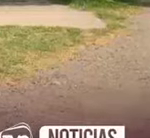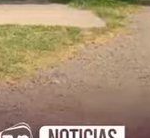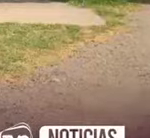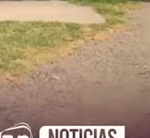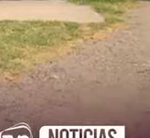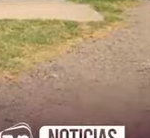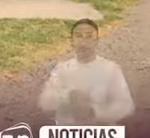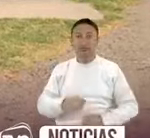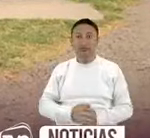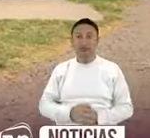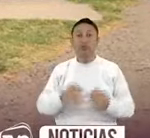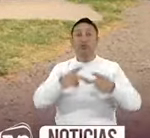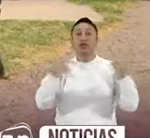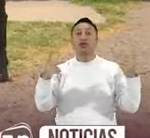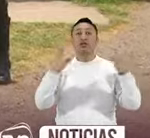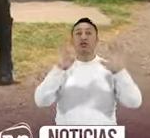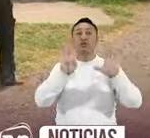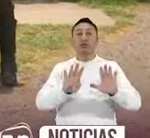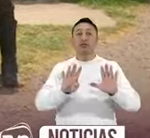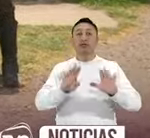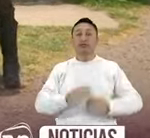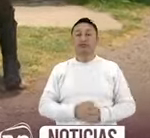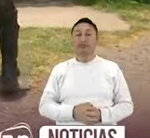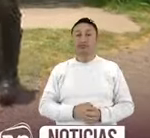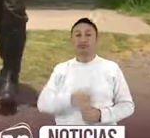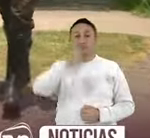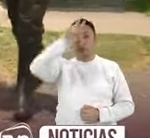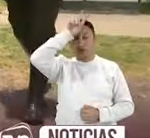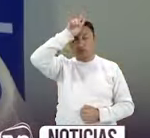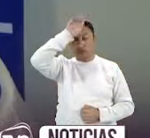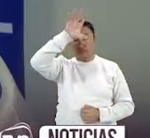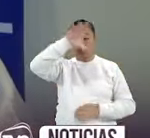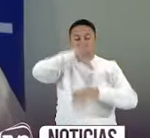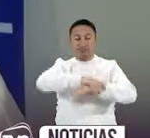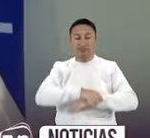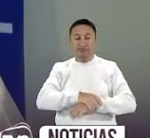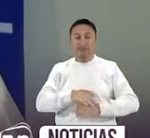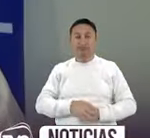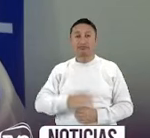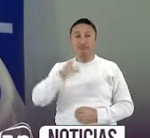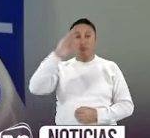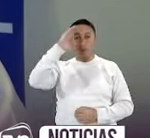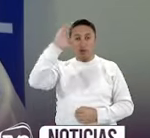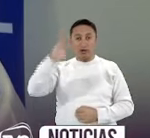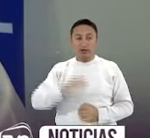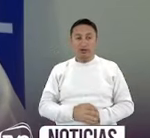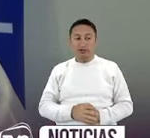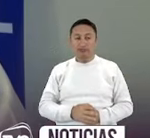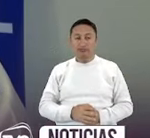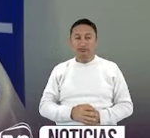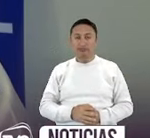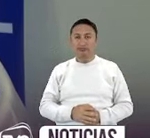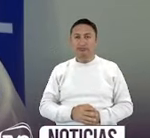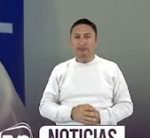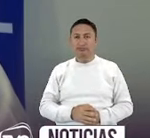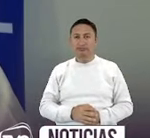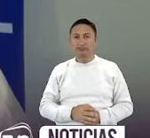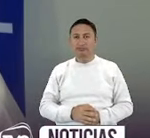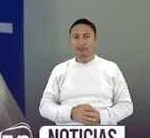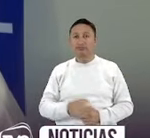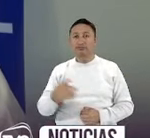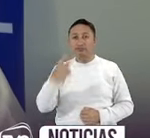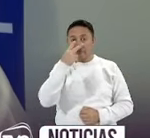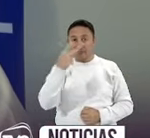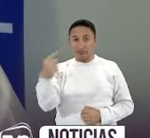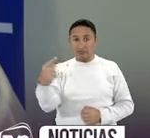Puente 9, en la autopista General Rumiñahui. Miembros de la policía, en este caso, se percataron en